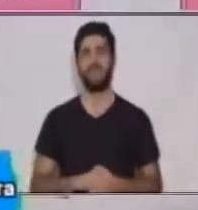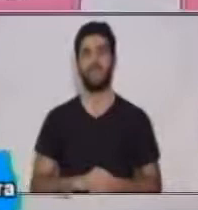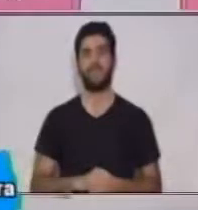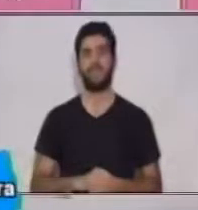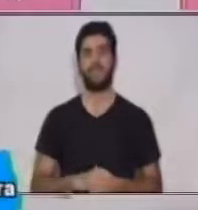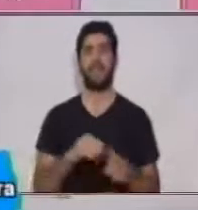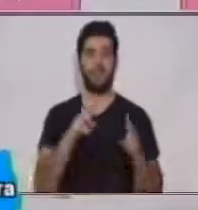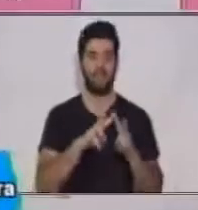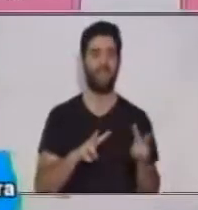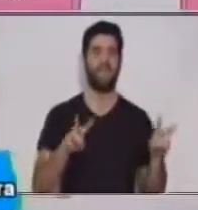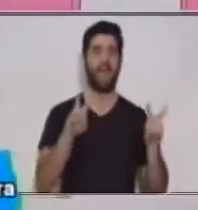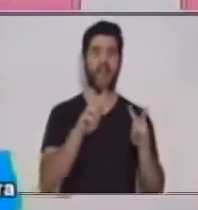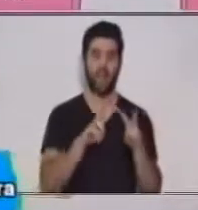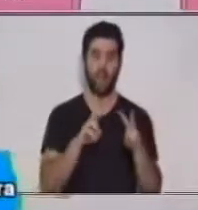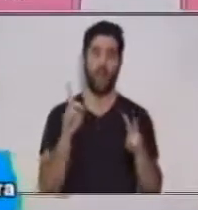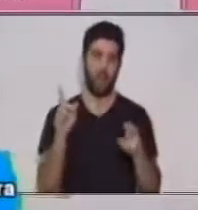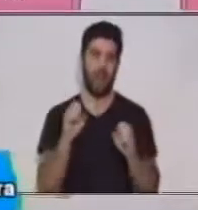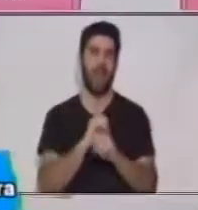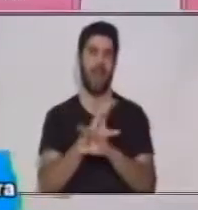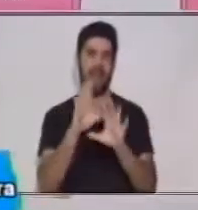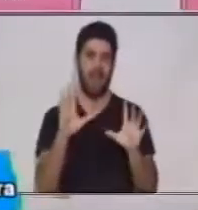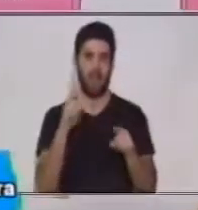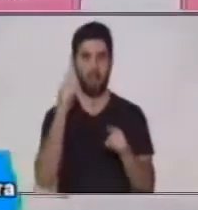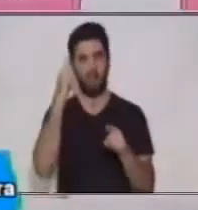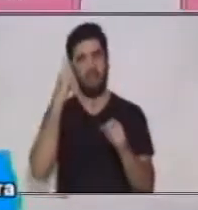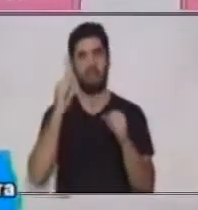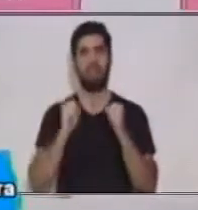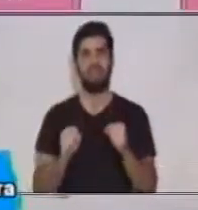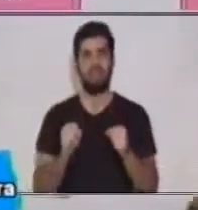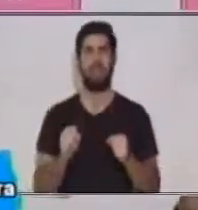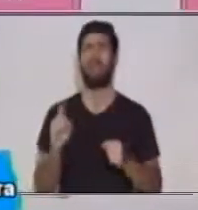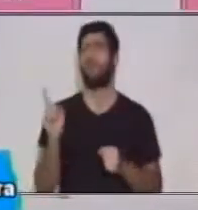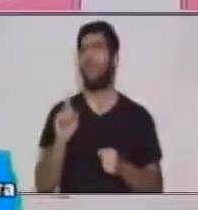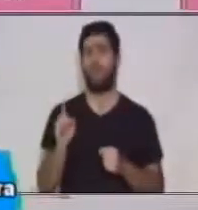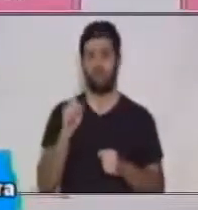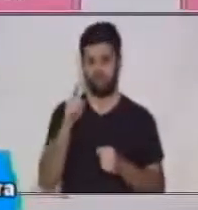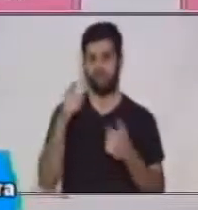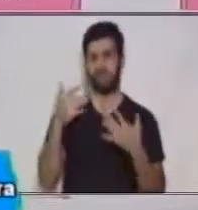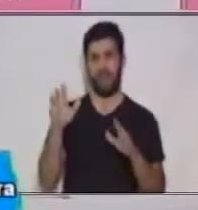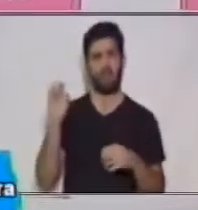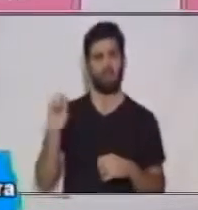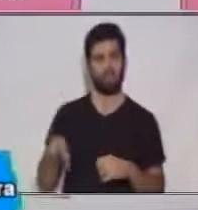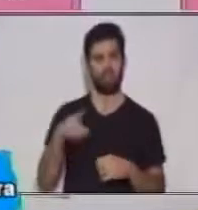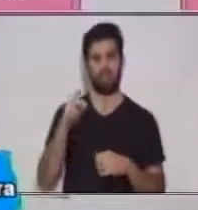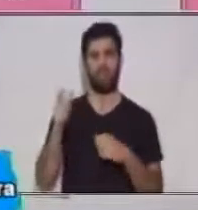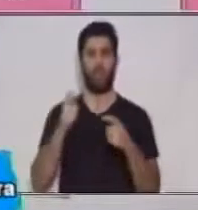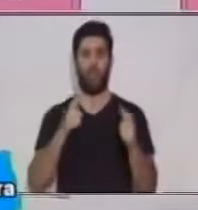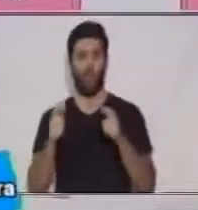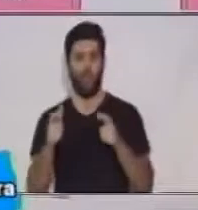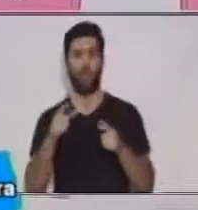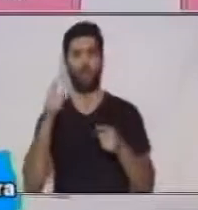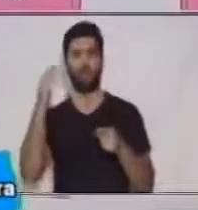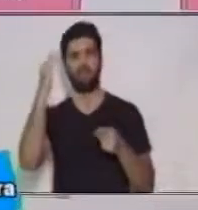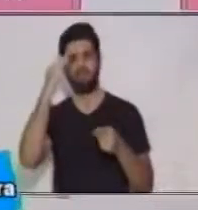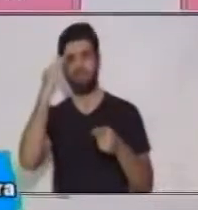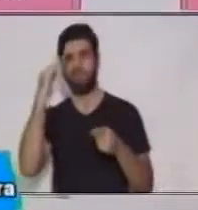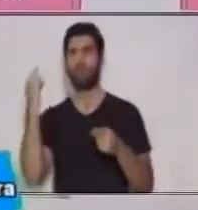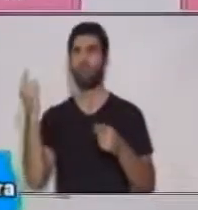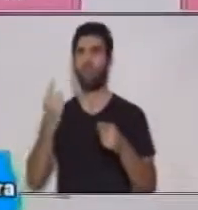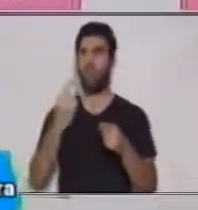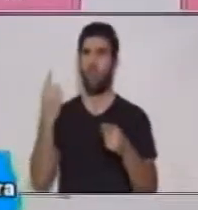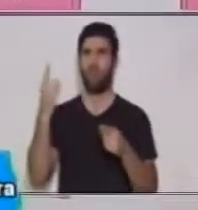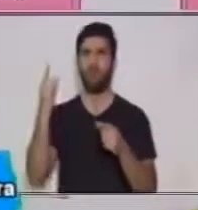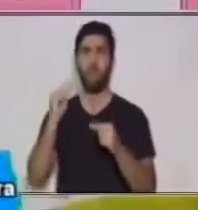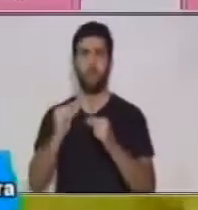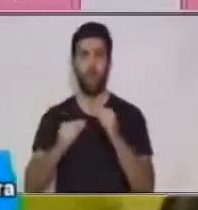el valor que tiene, pero no es nada difícil. Y tú lo has manejado, lo has venido aprendiendo poco a